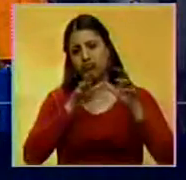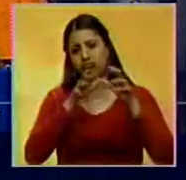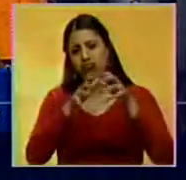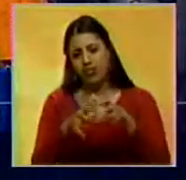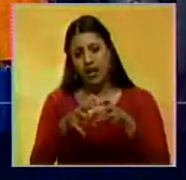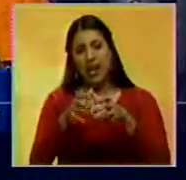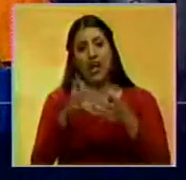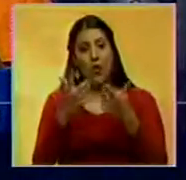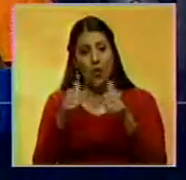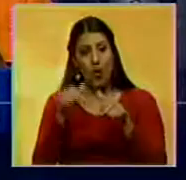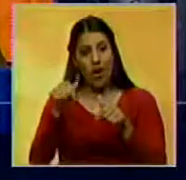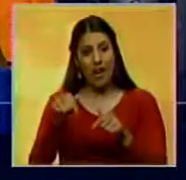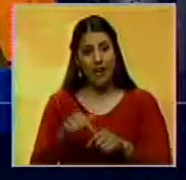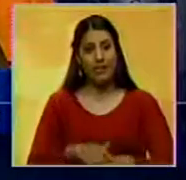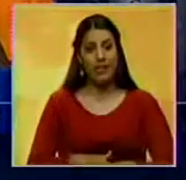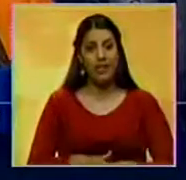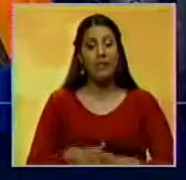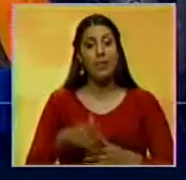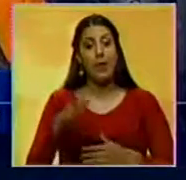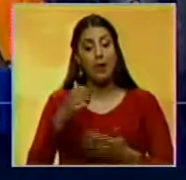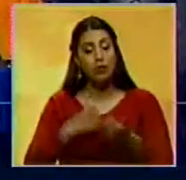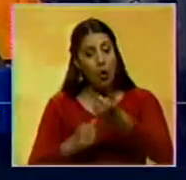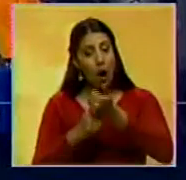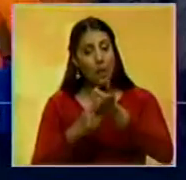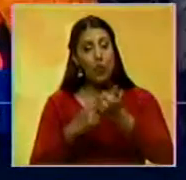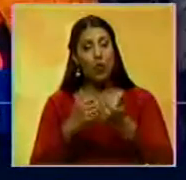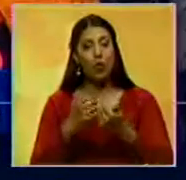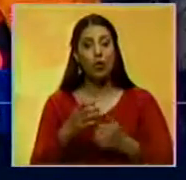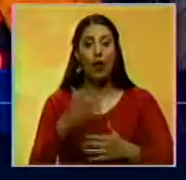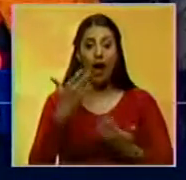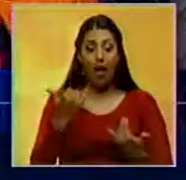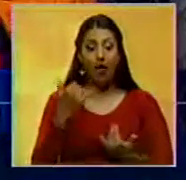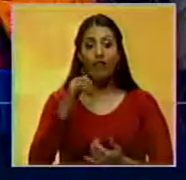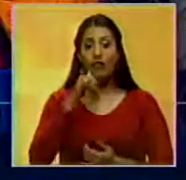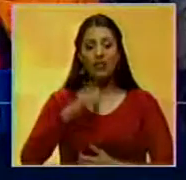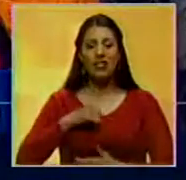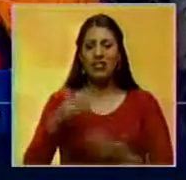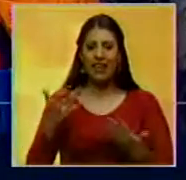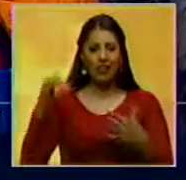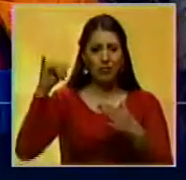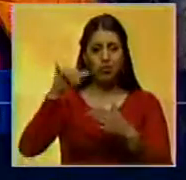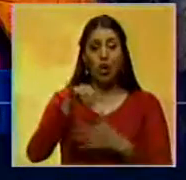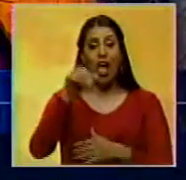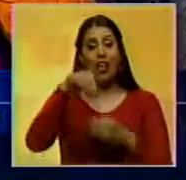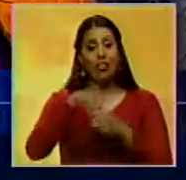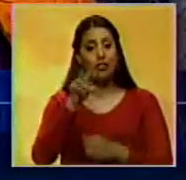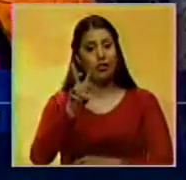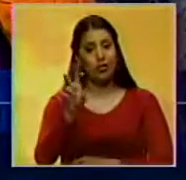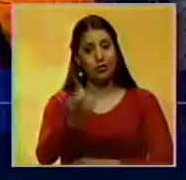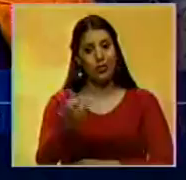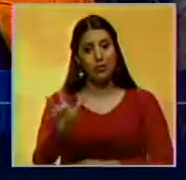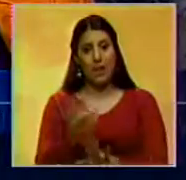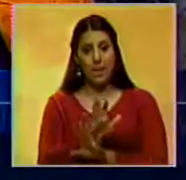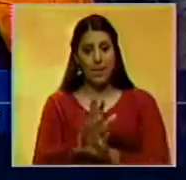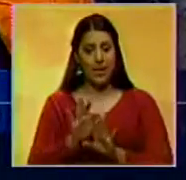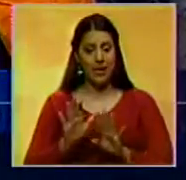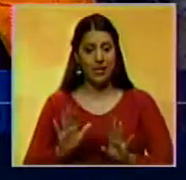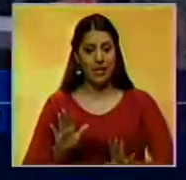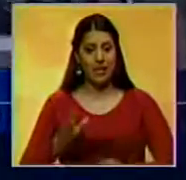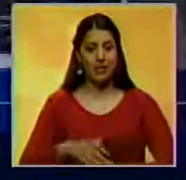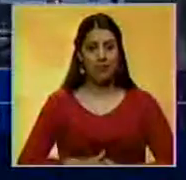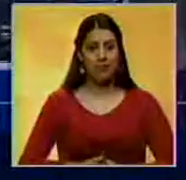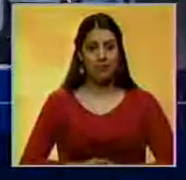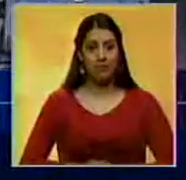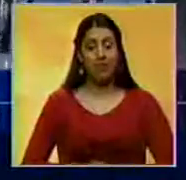que nos trasladamos hasta esta zona en apoyo al INAC. La información que manejamos hasta ahora eran dos personas que iban a bordo de esa